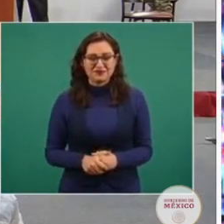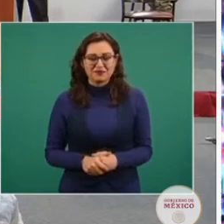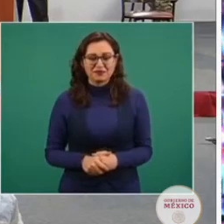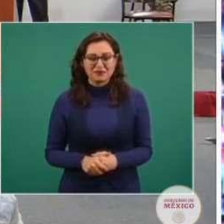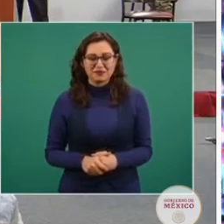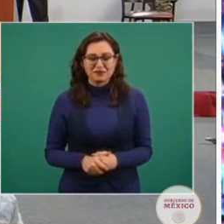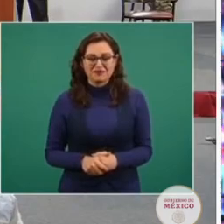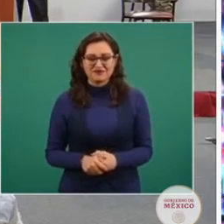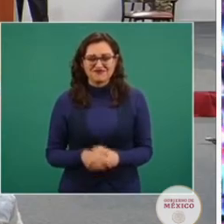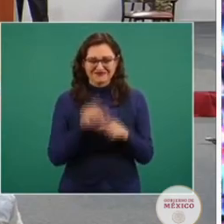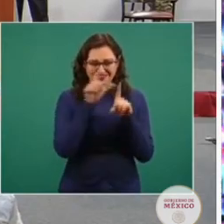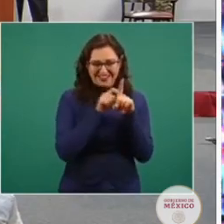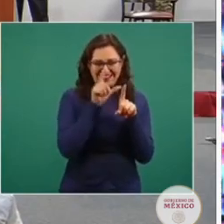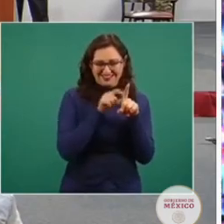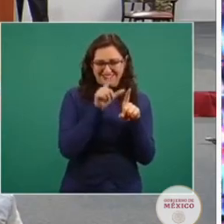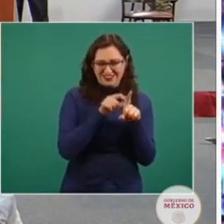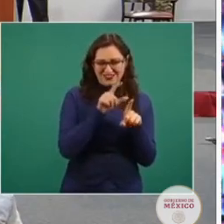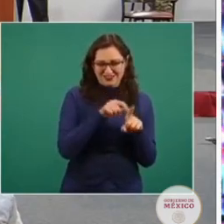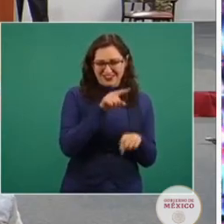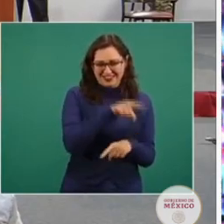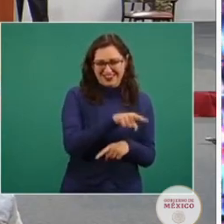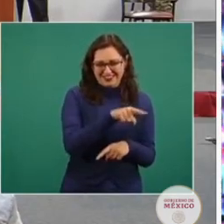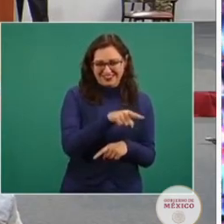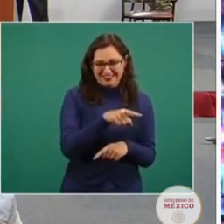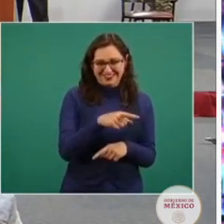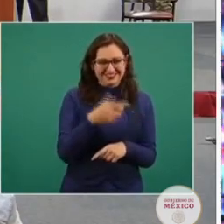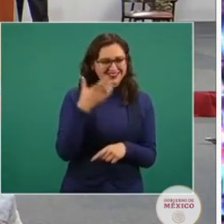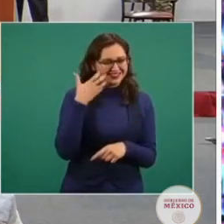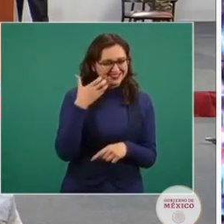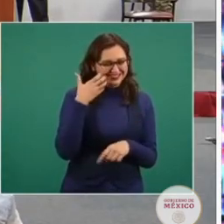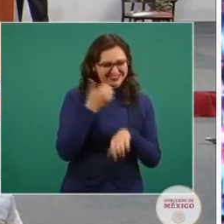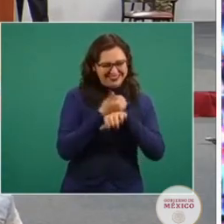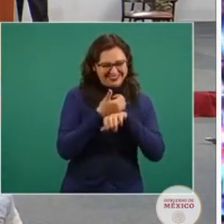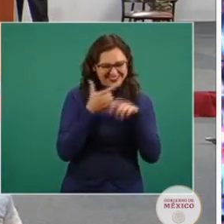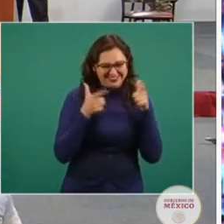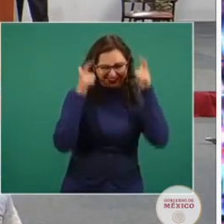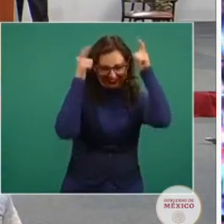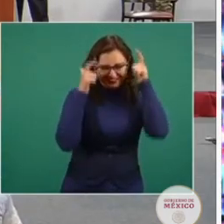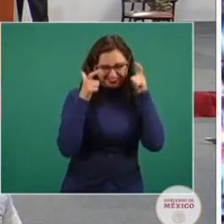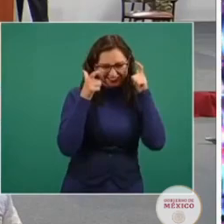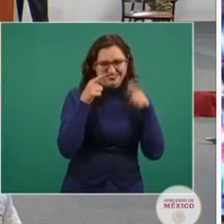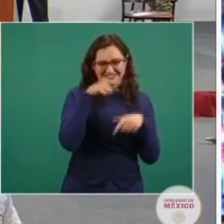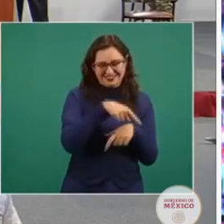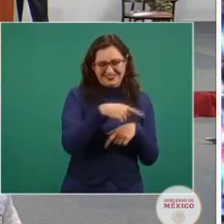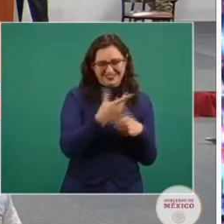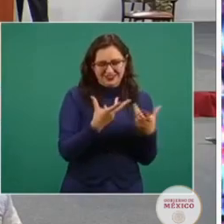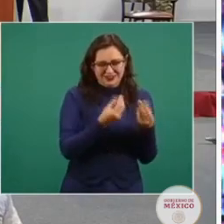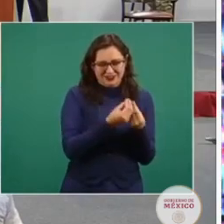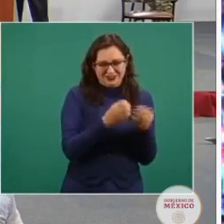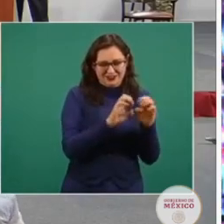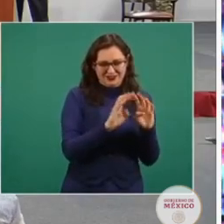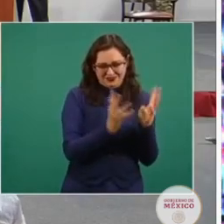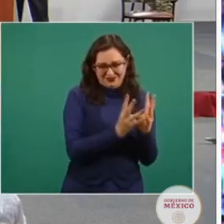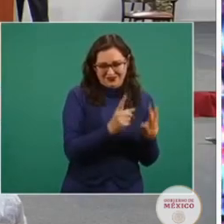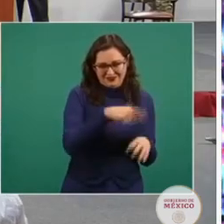Don Gato y su pandilla. Y Benito era el más simpático.